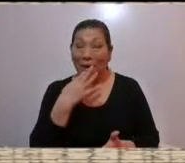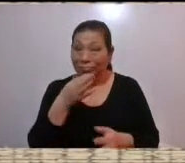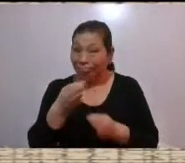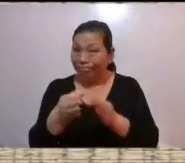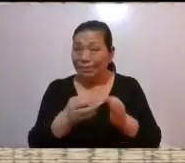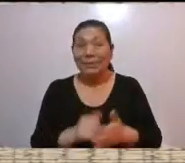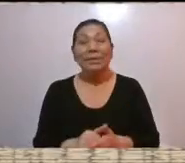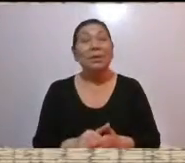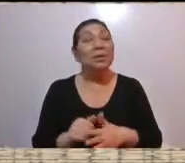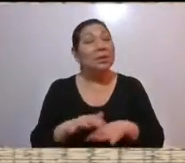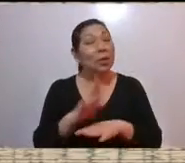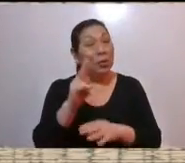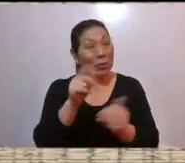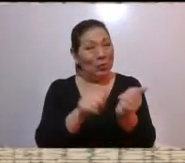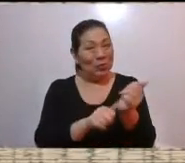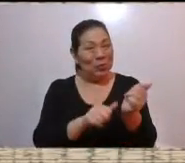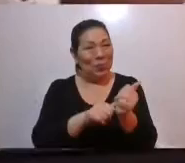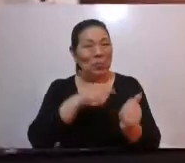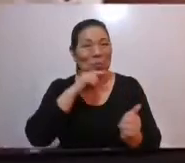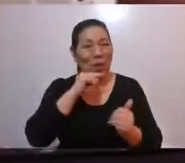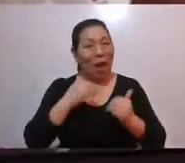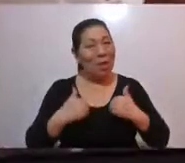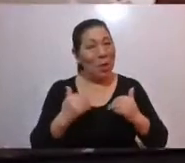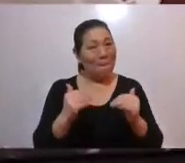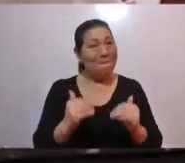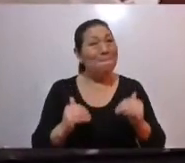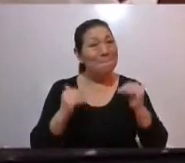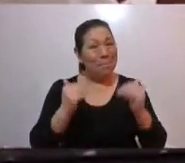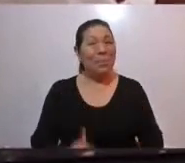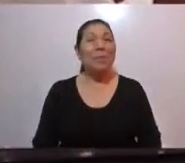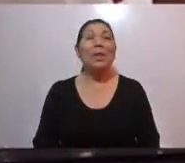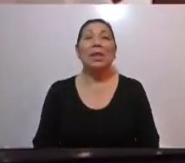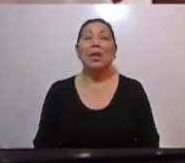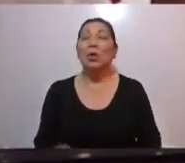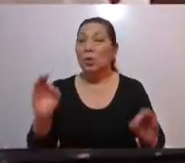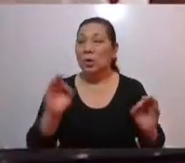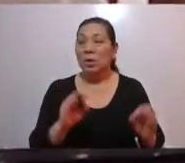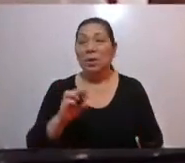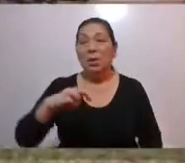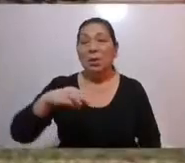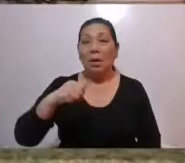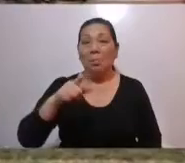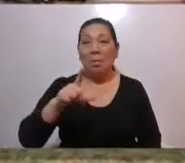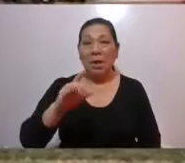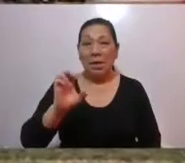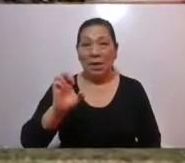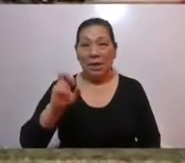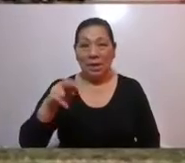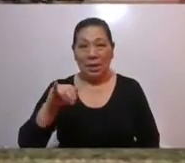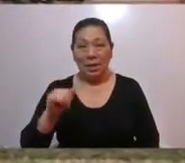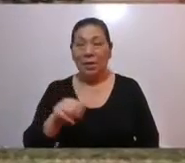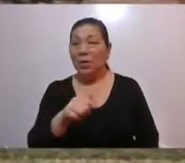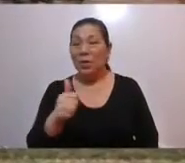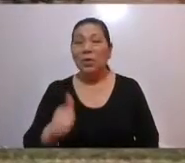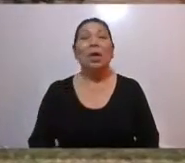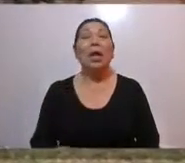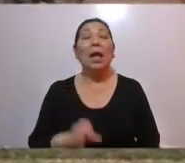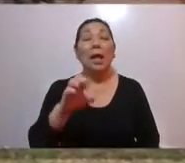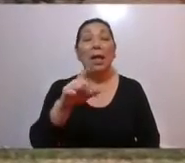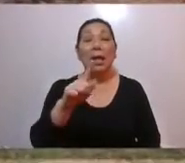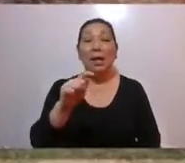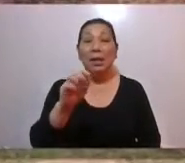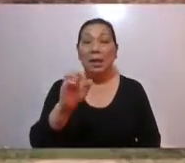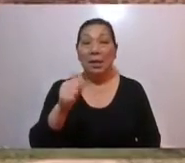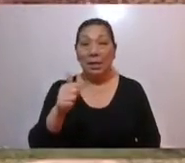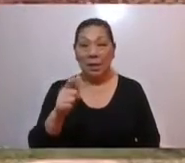como usted ya lo ha adelantado, se trata de dos hermanas mayores de edad, la señorita Marlene Ciesa Fernández y su